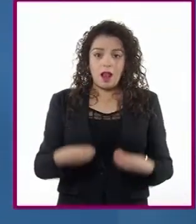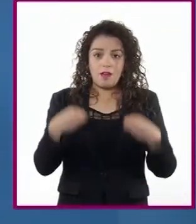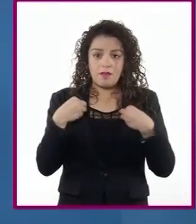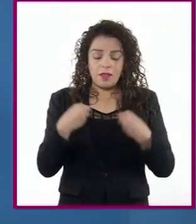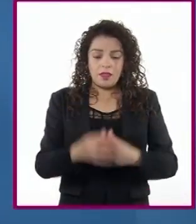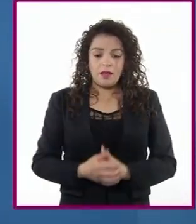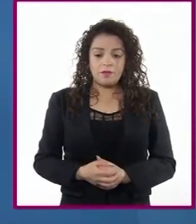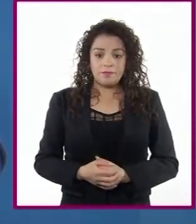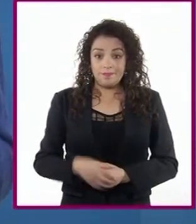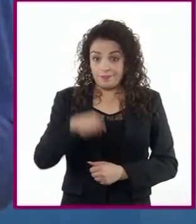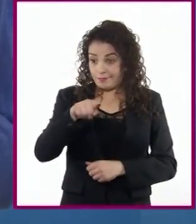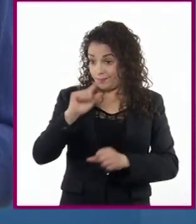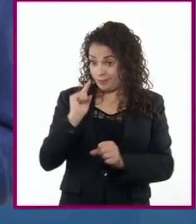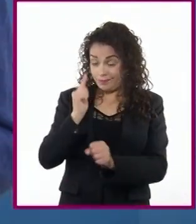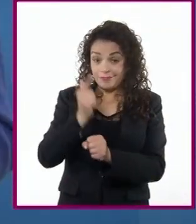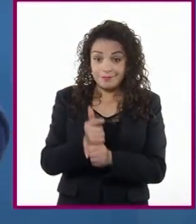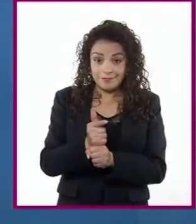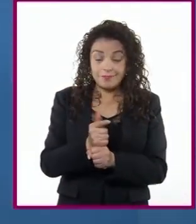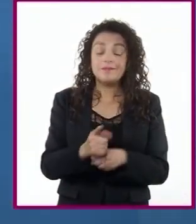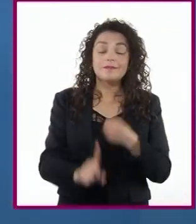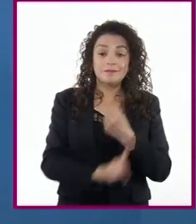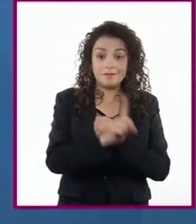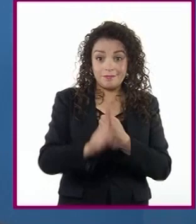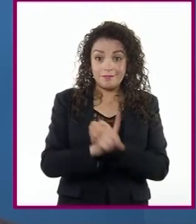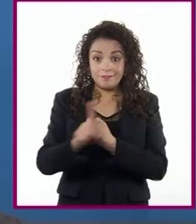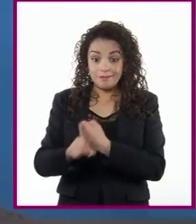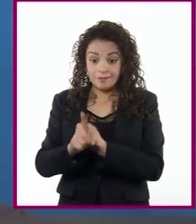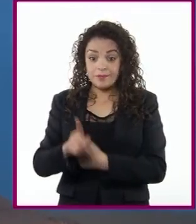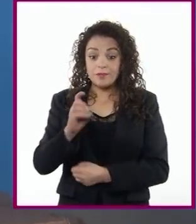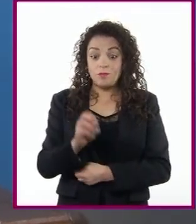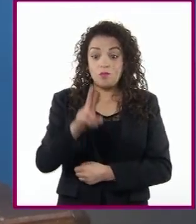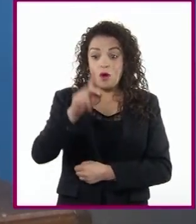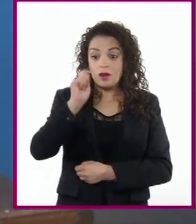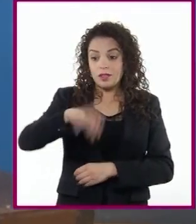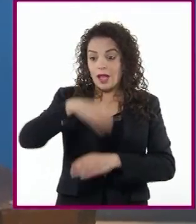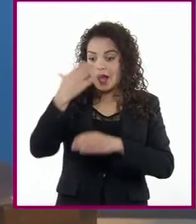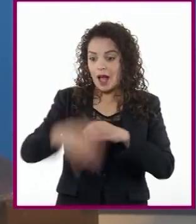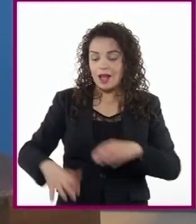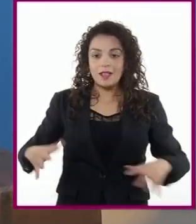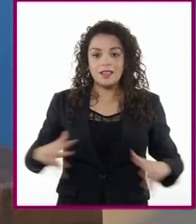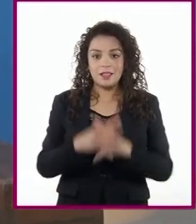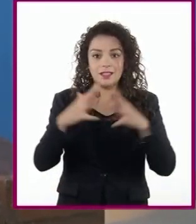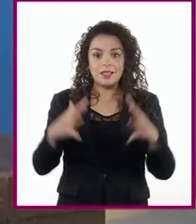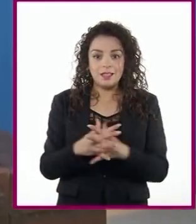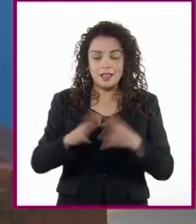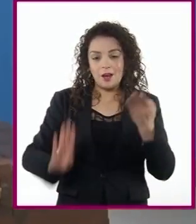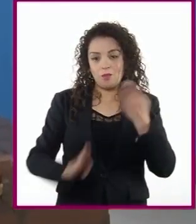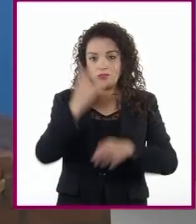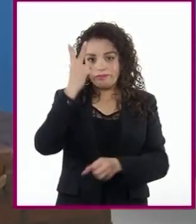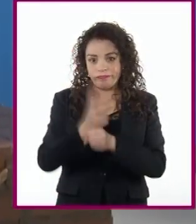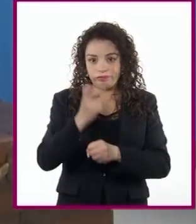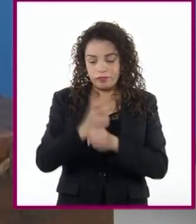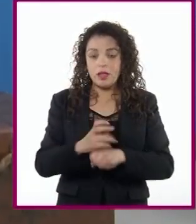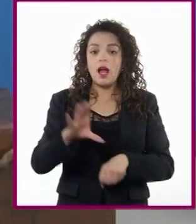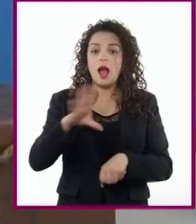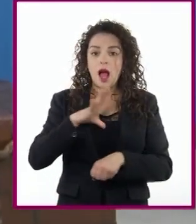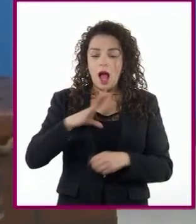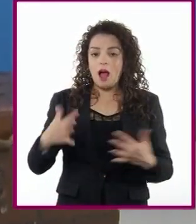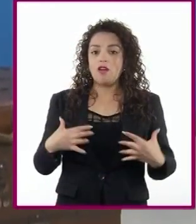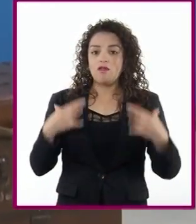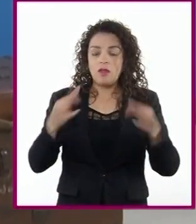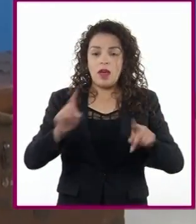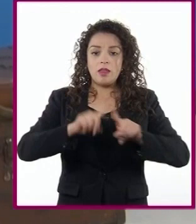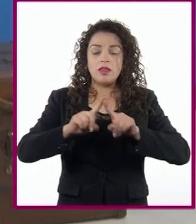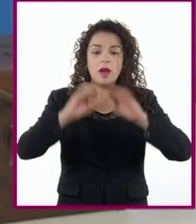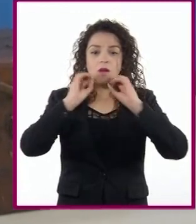Como pudieron notar, los problemas identificados tras el fin de la Segunda Guerra Mundial llevaron a la creación de diversas organizaciones que mitigaran